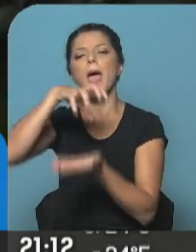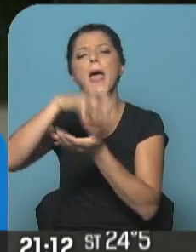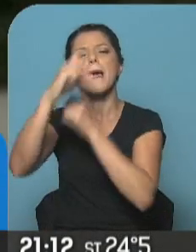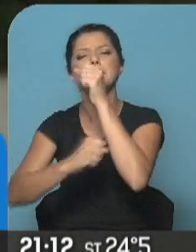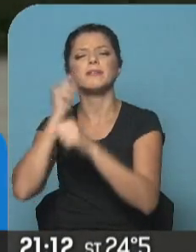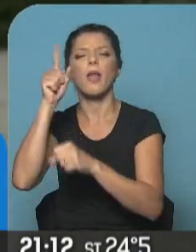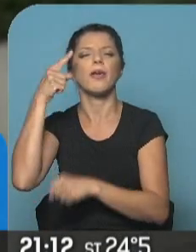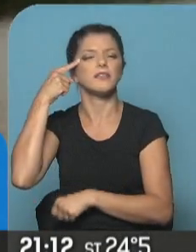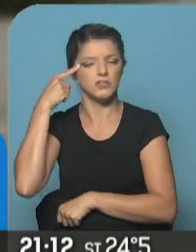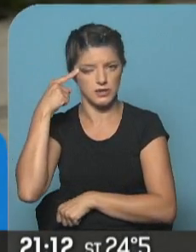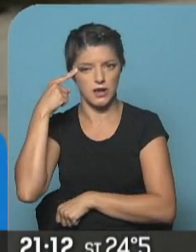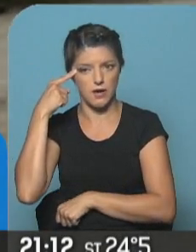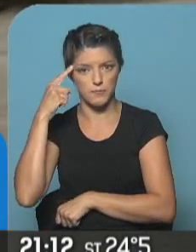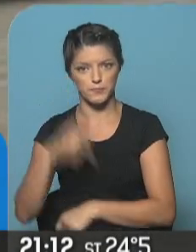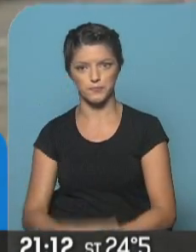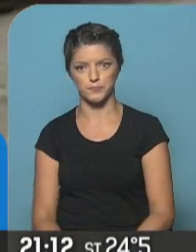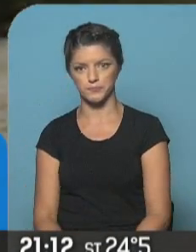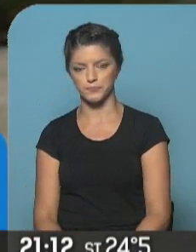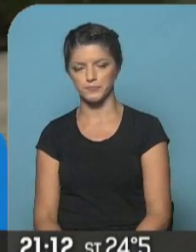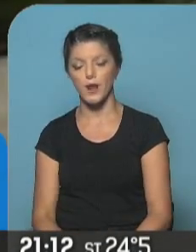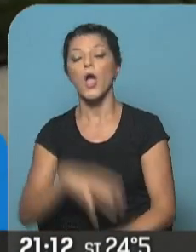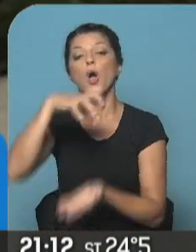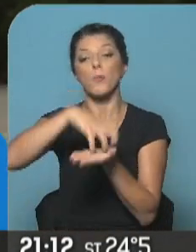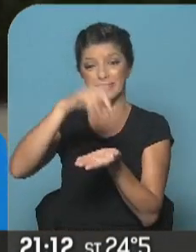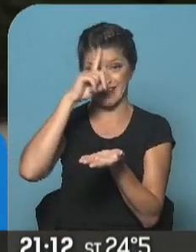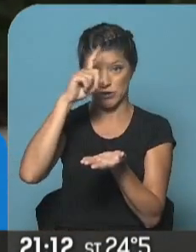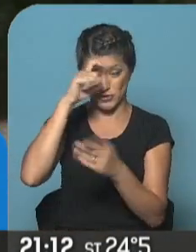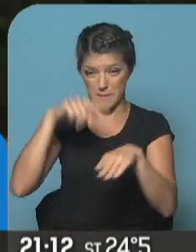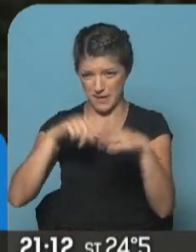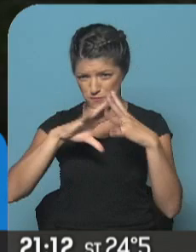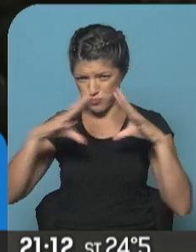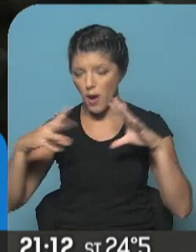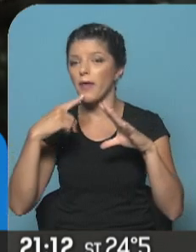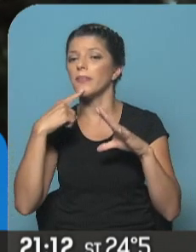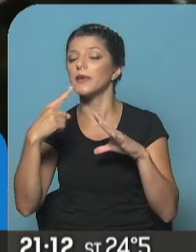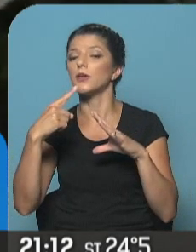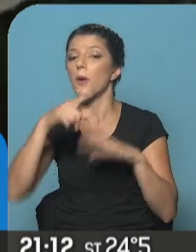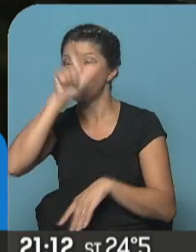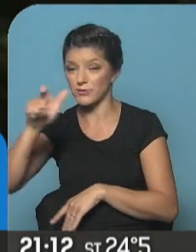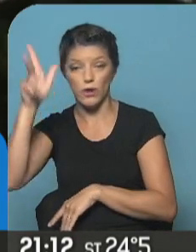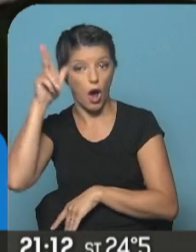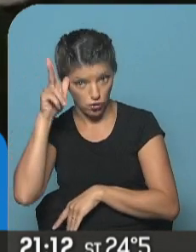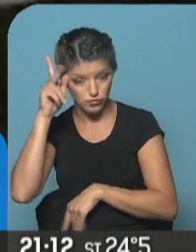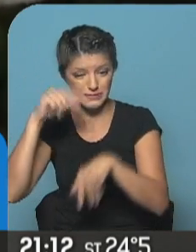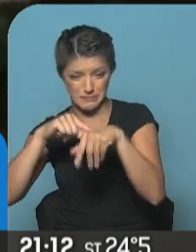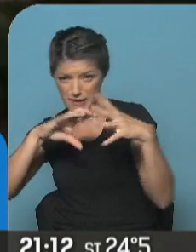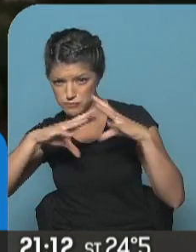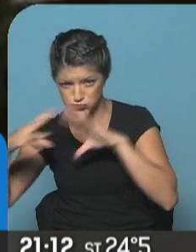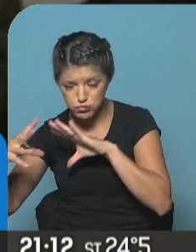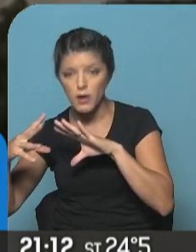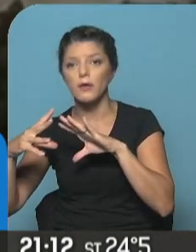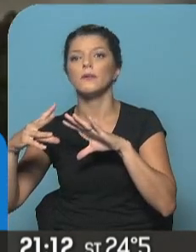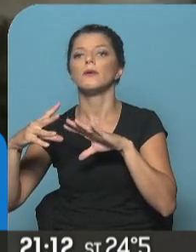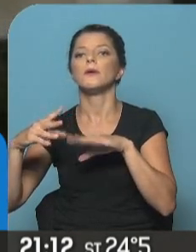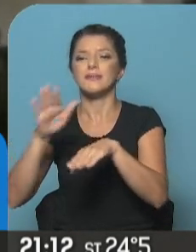Covco. Desde la unidad de quemados del Sanatorio Británico informaron que 8 personas sufrieron quemaduras. Quedaron comprometidos sus miembros